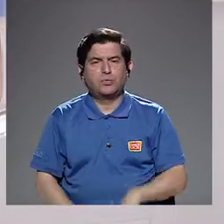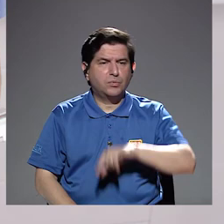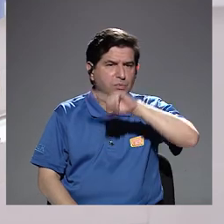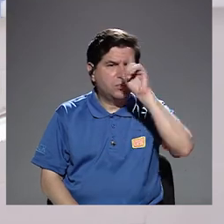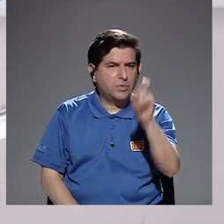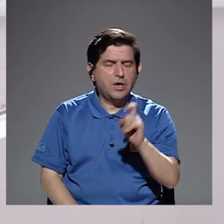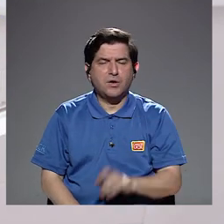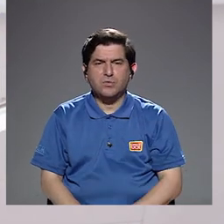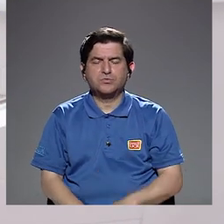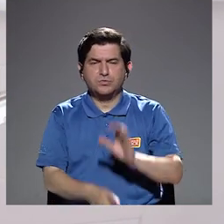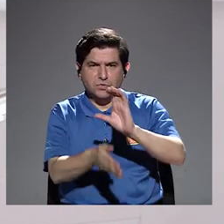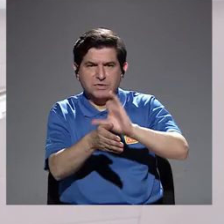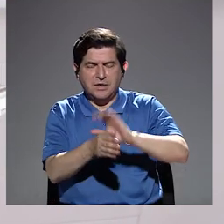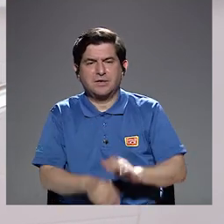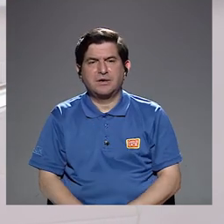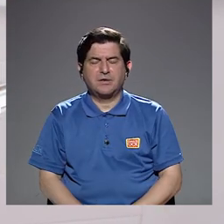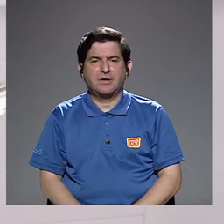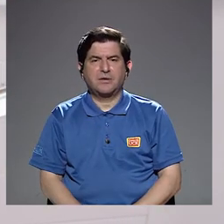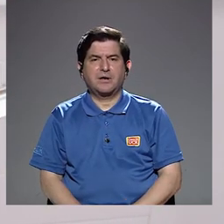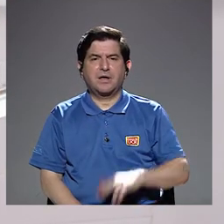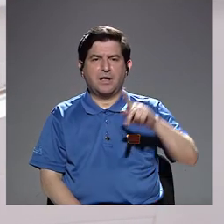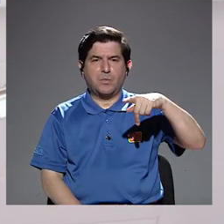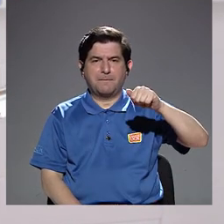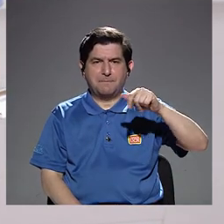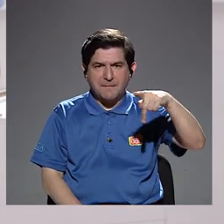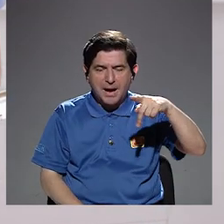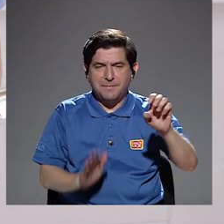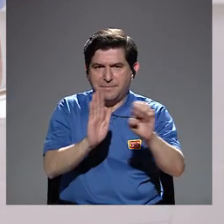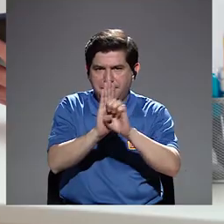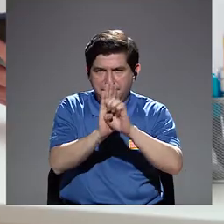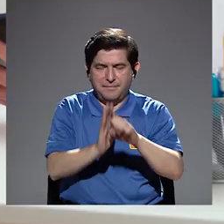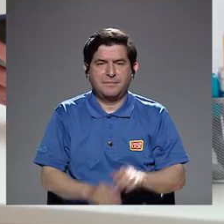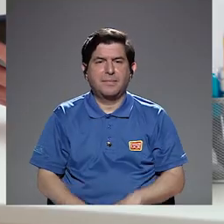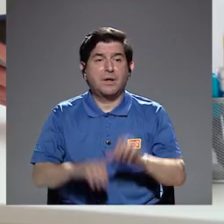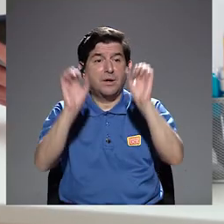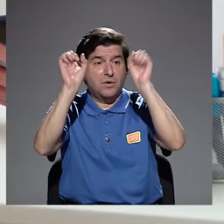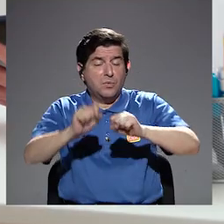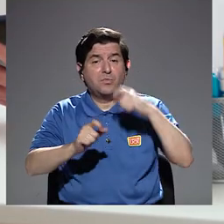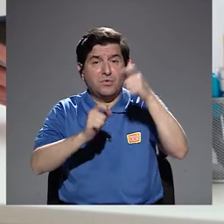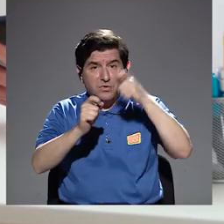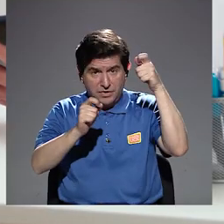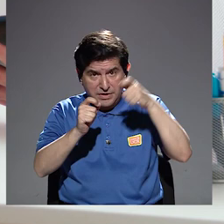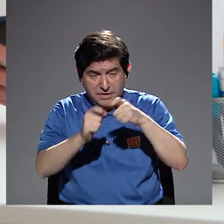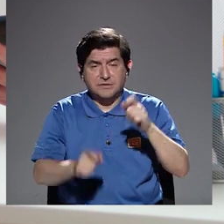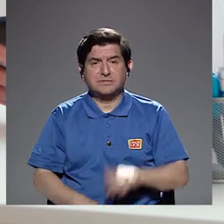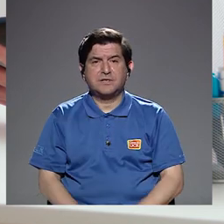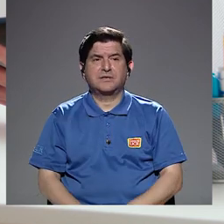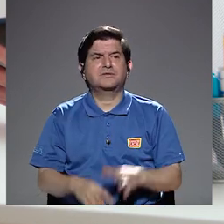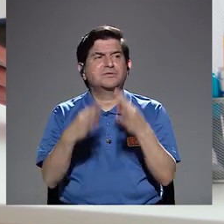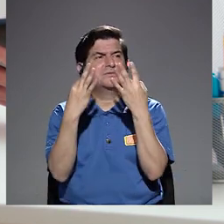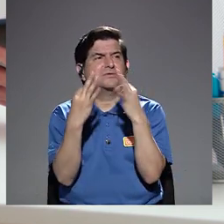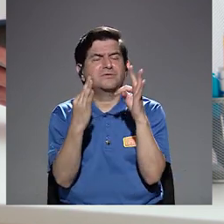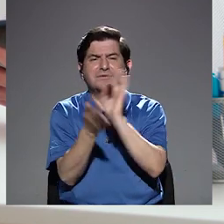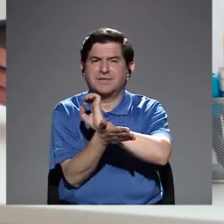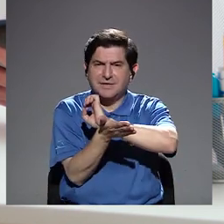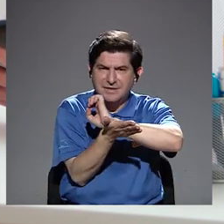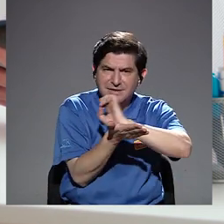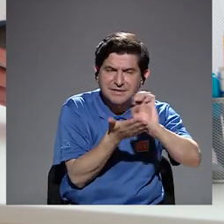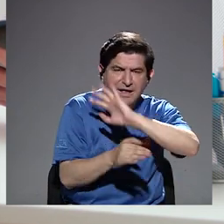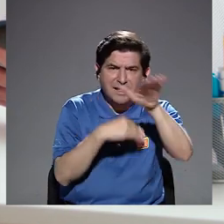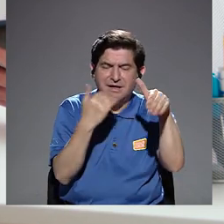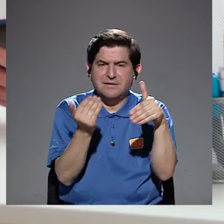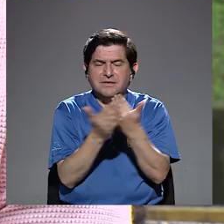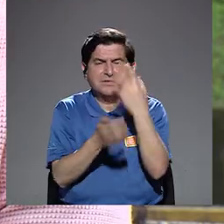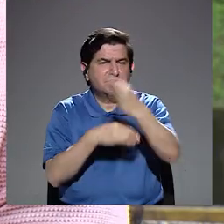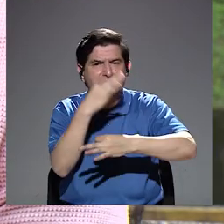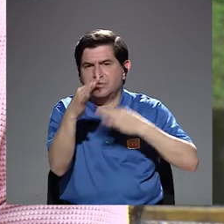consulta clínica, desde el tema de Papanicolaou y demás, para así justamente pues tratar de prevenir a toda